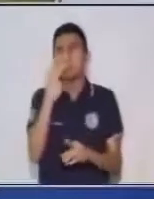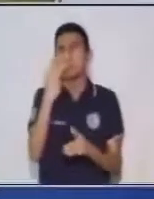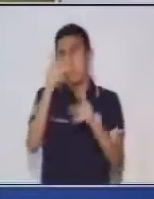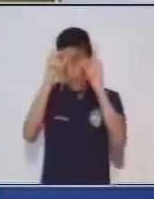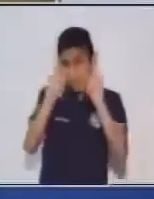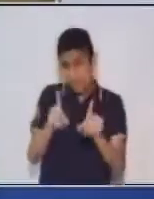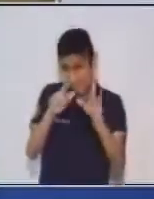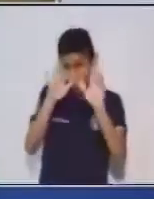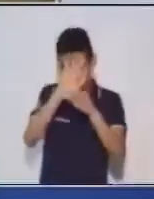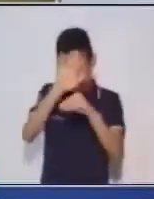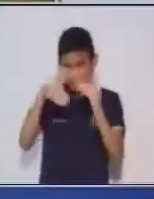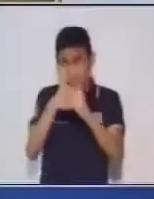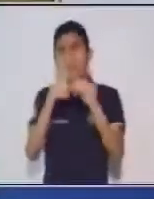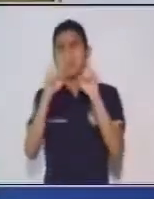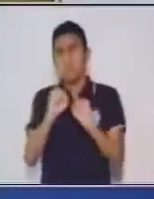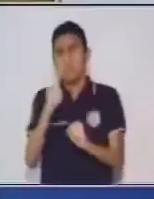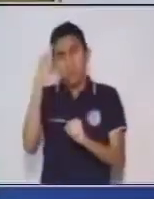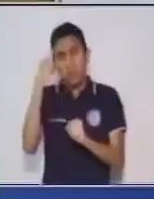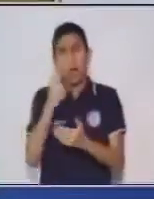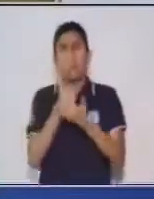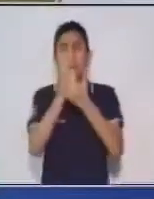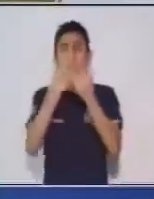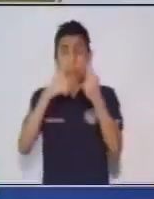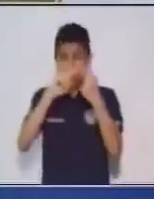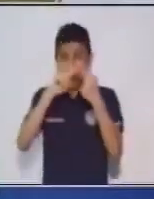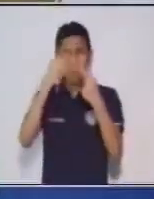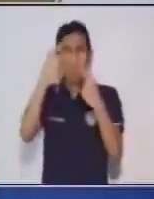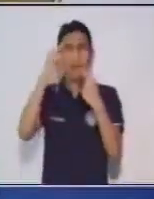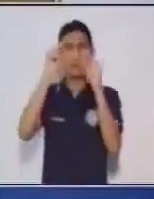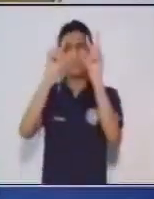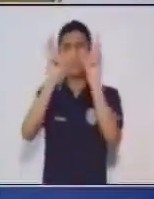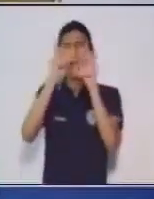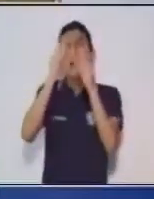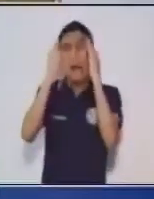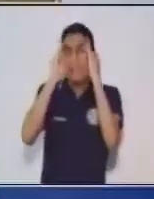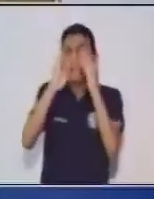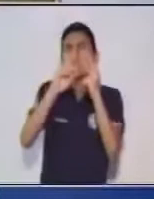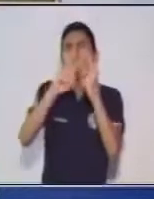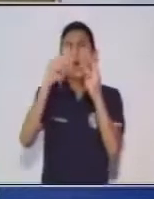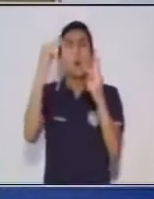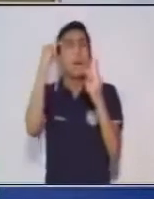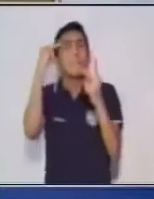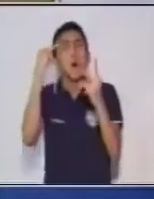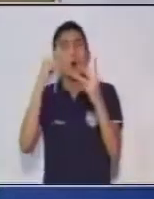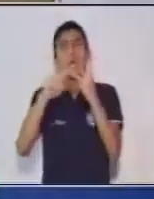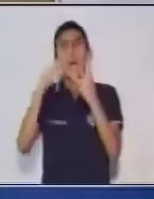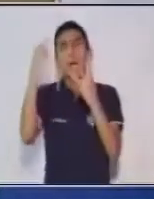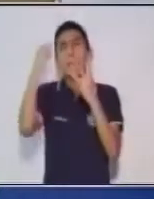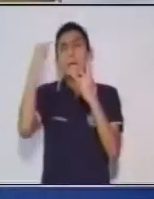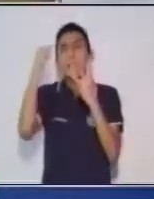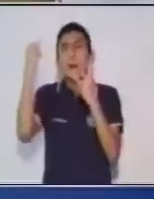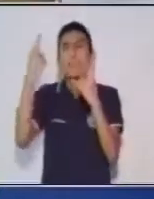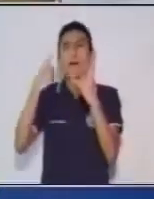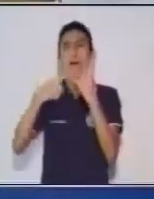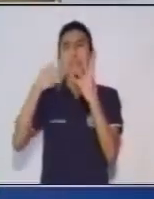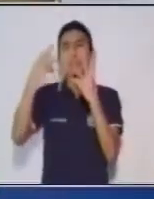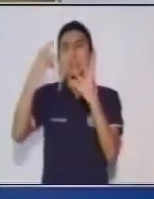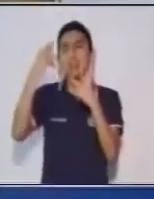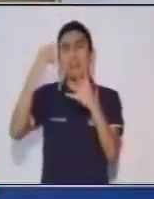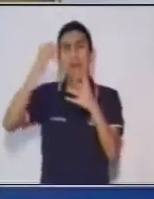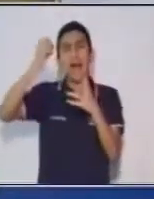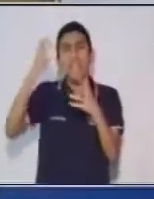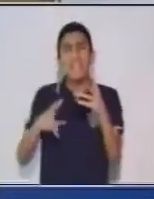ayudará a ejercitar habilidades y destrezas como la atención, la memoria, el pensamiento lógico y la